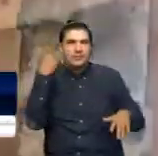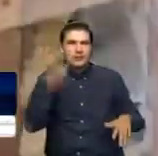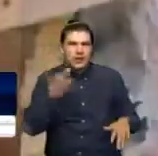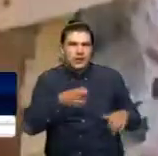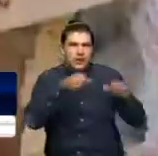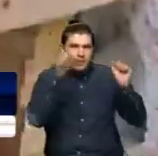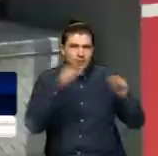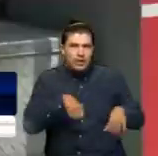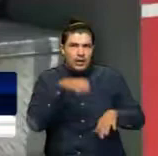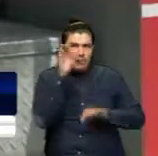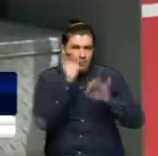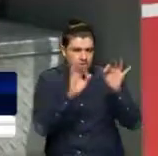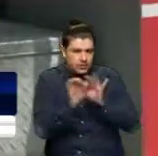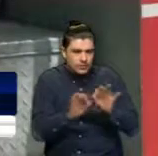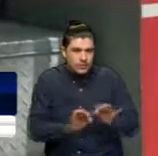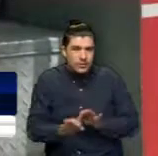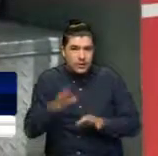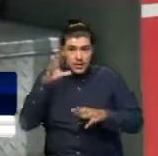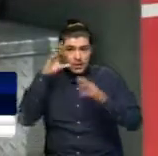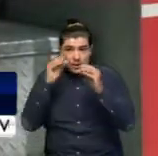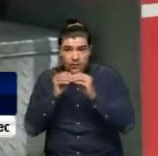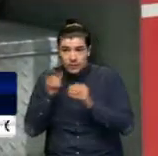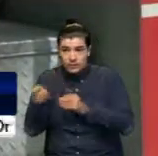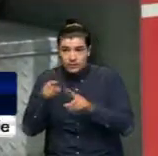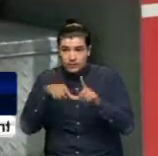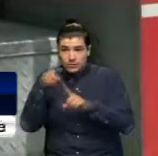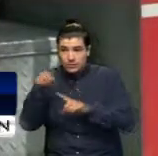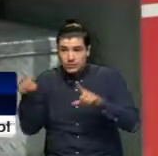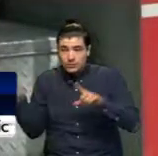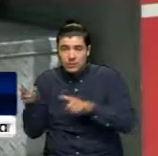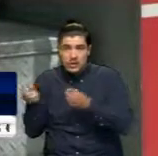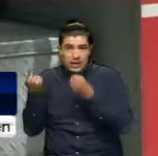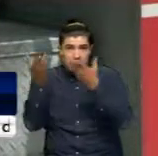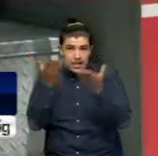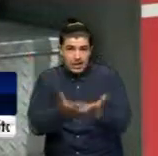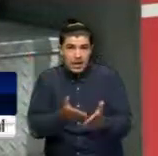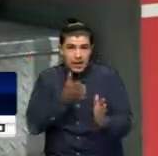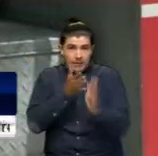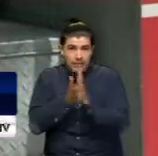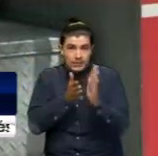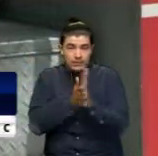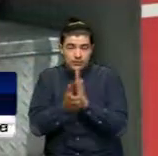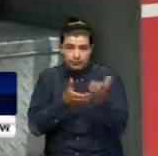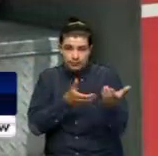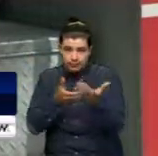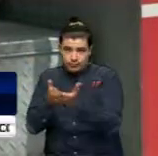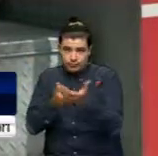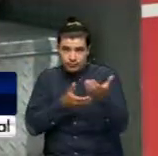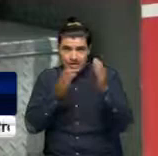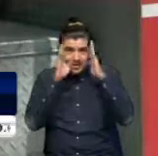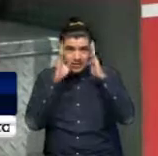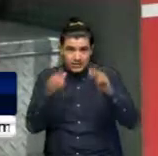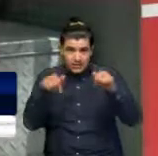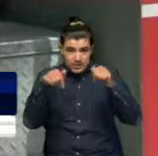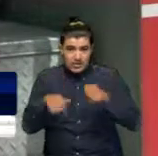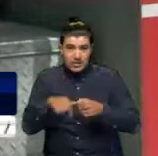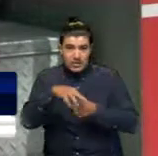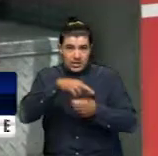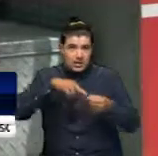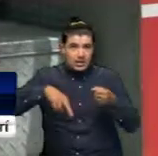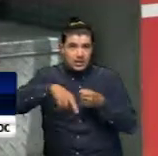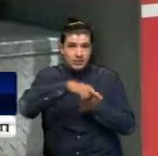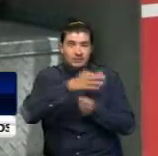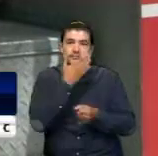puedan organizar su colmena de acuerdo a las estadísticas que nos han entregado a los organismos de seguridad y atención que operan en nuestra región